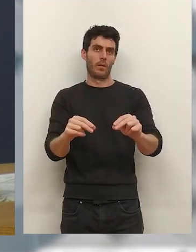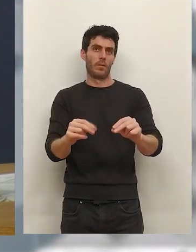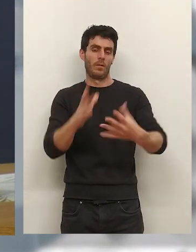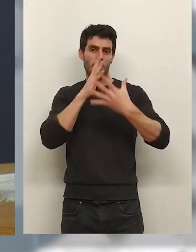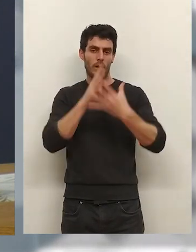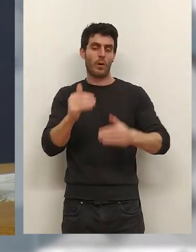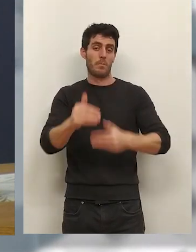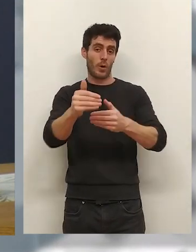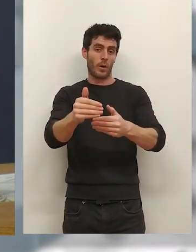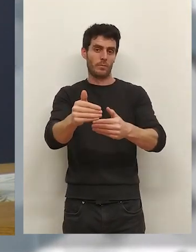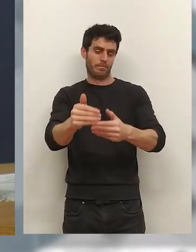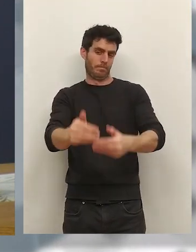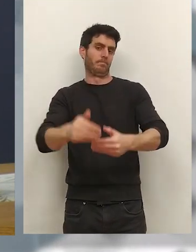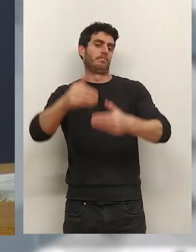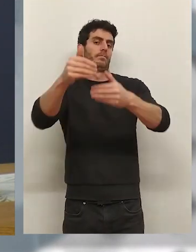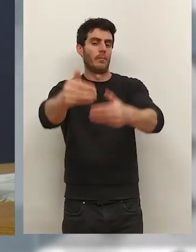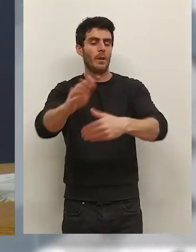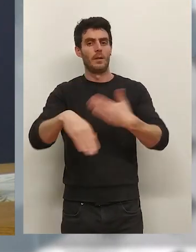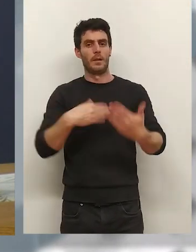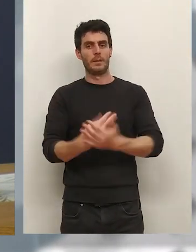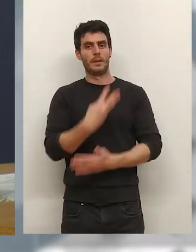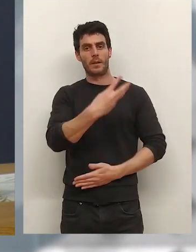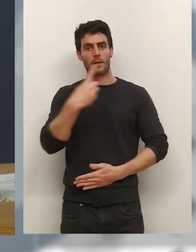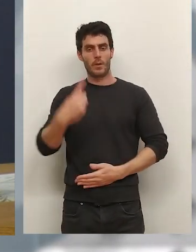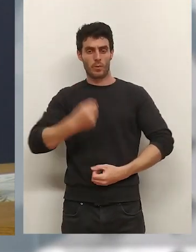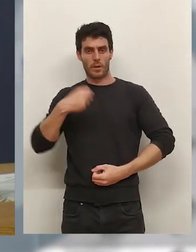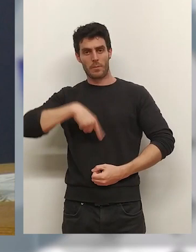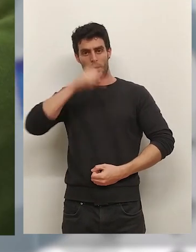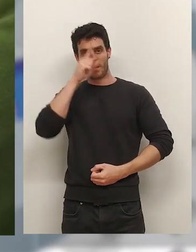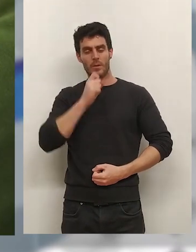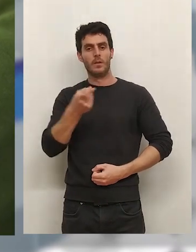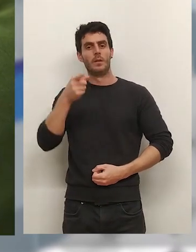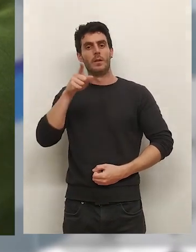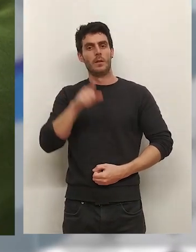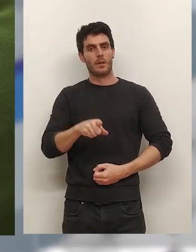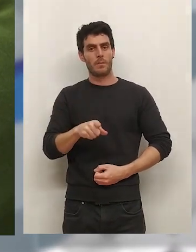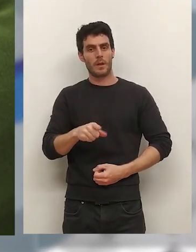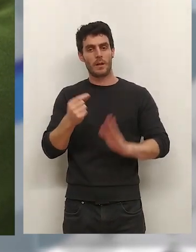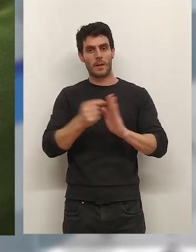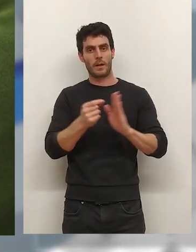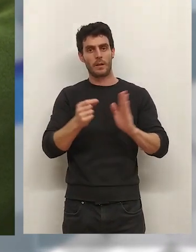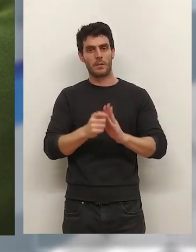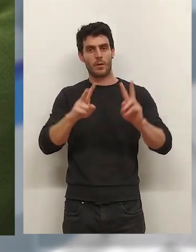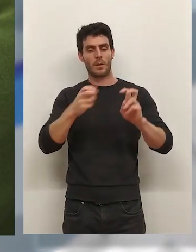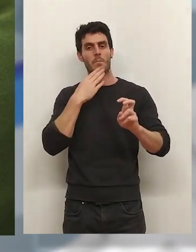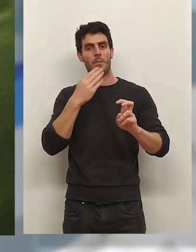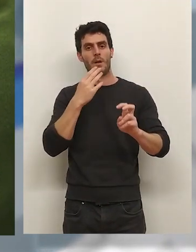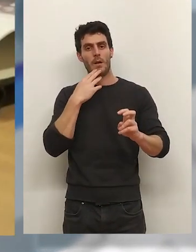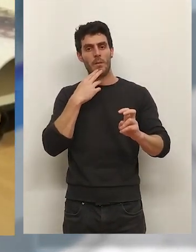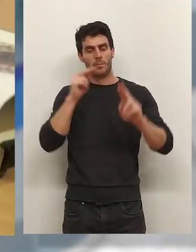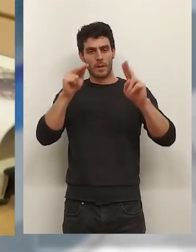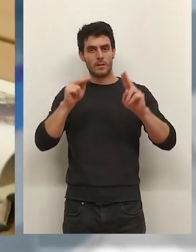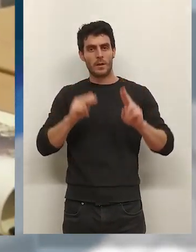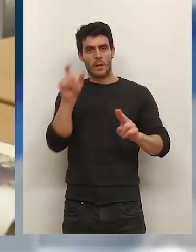finalizaba la actual prórroga, hasta el 31 de diciembre del presente año. También se suprime el requisito relativo a la edad en